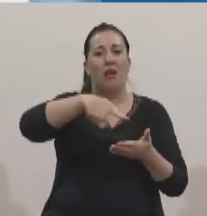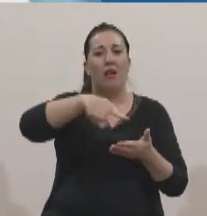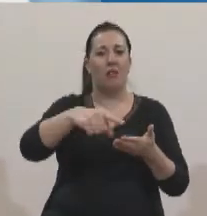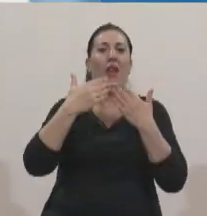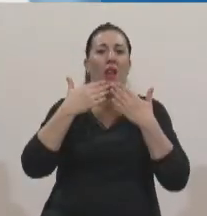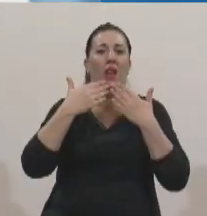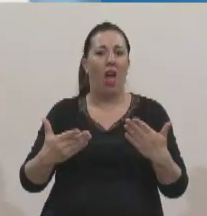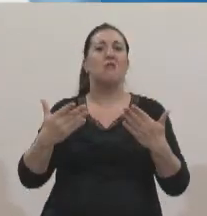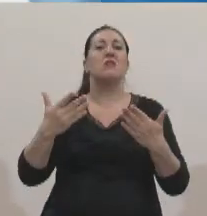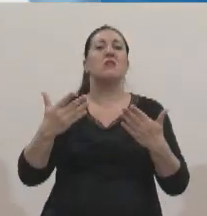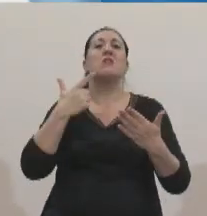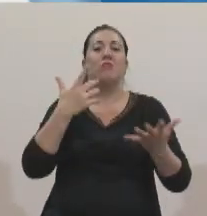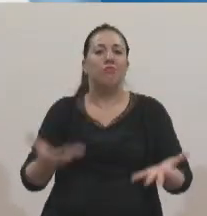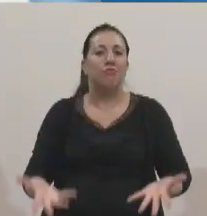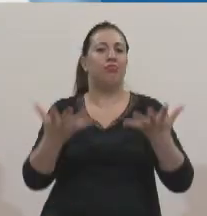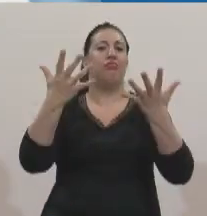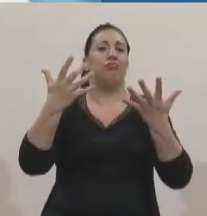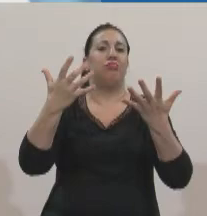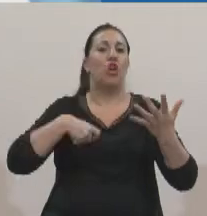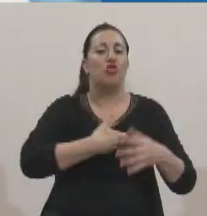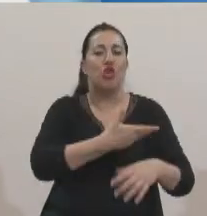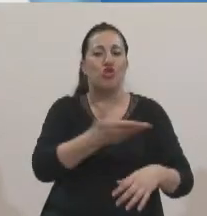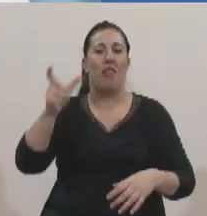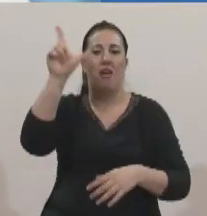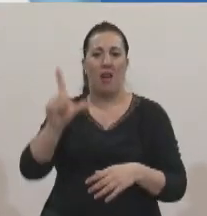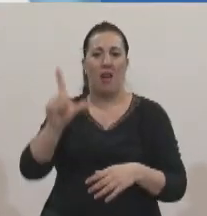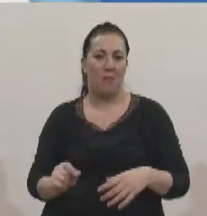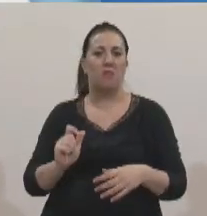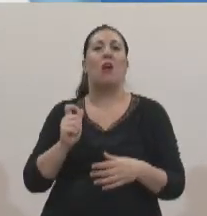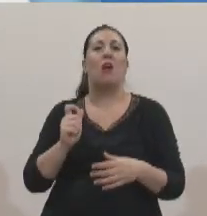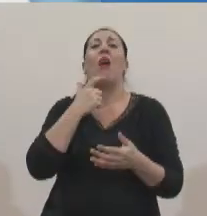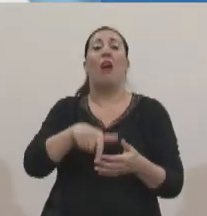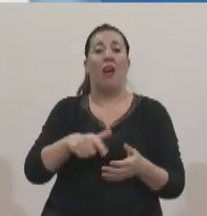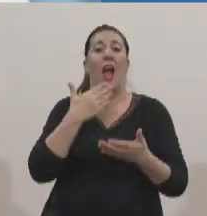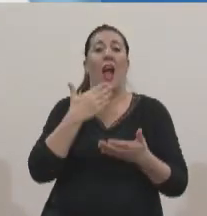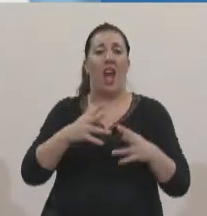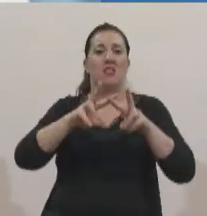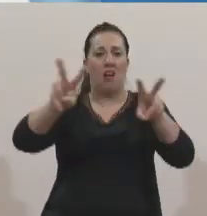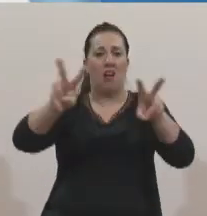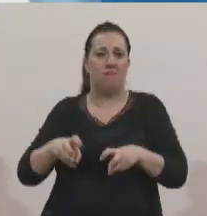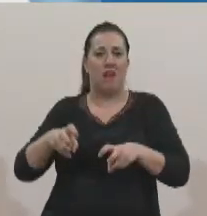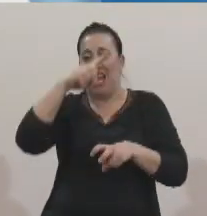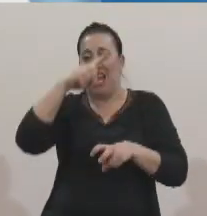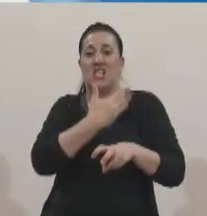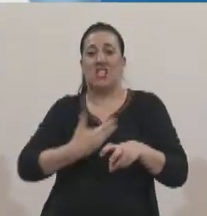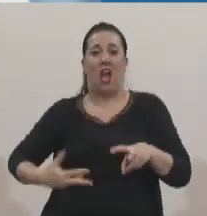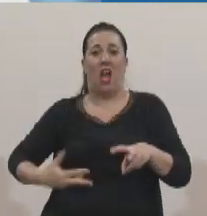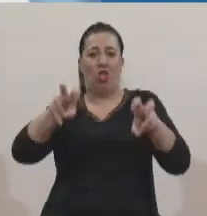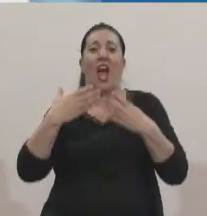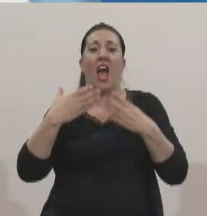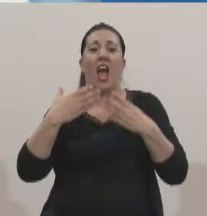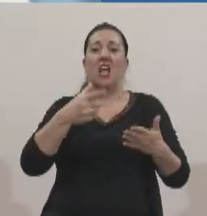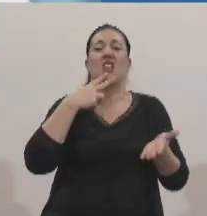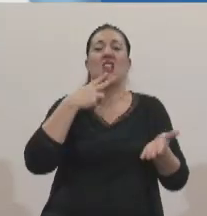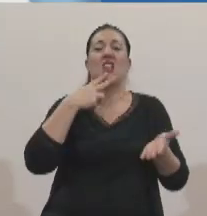del progreso de nuestra sociedad y del país, financiando al Estado a través de sus impuestos. Yo